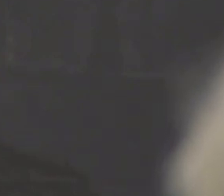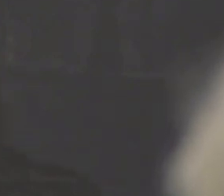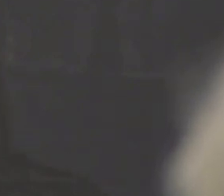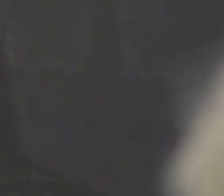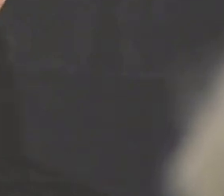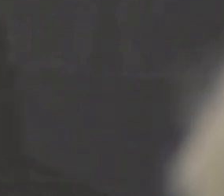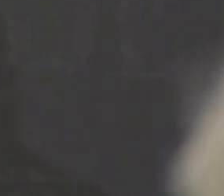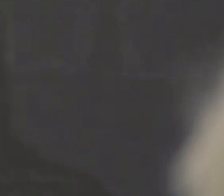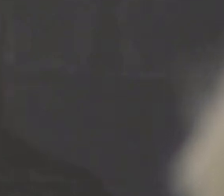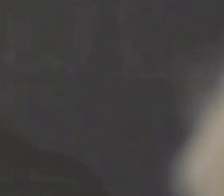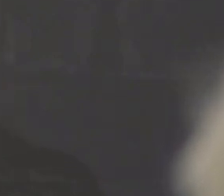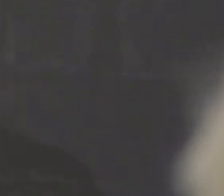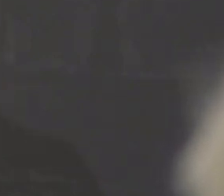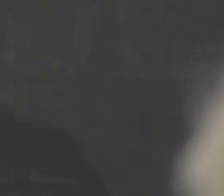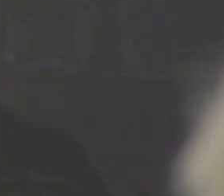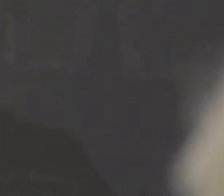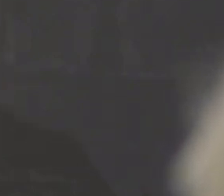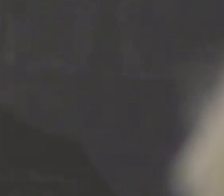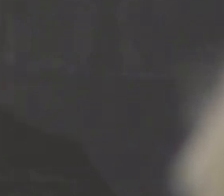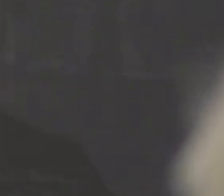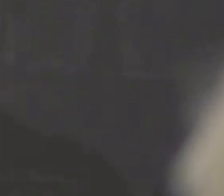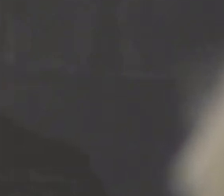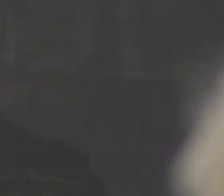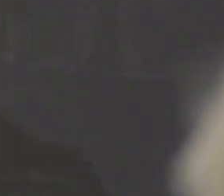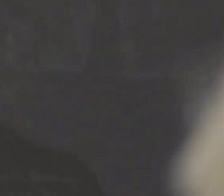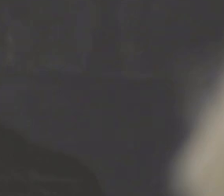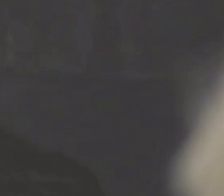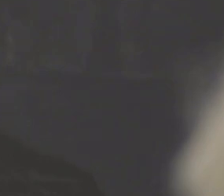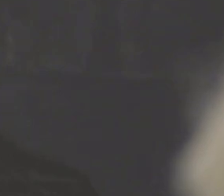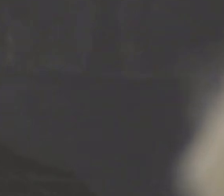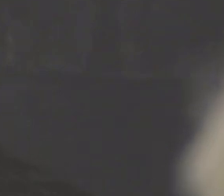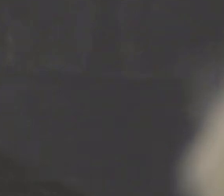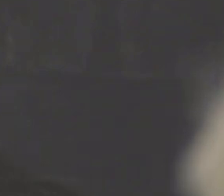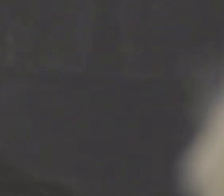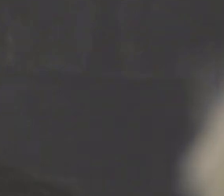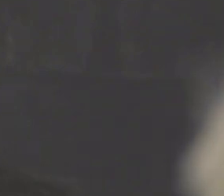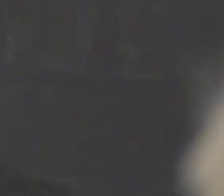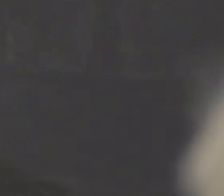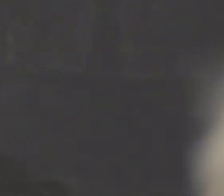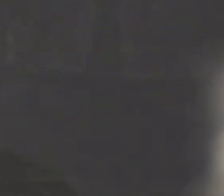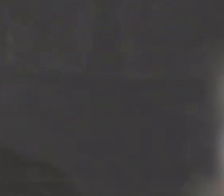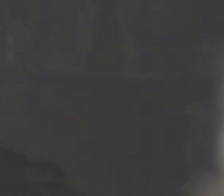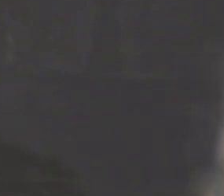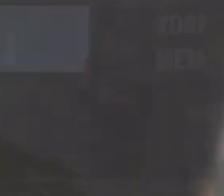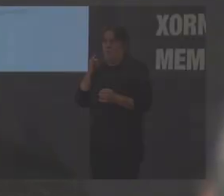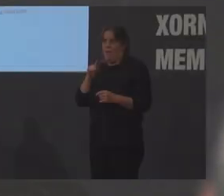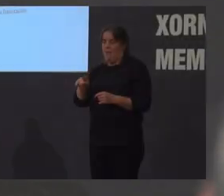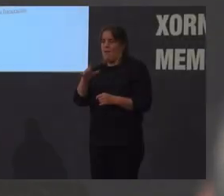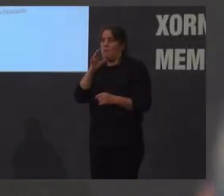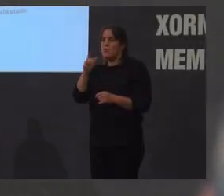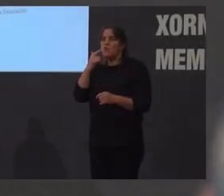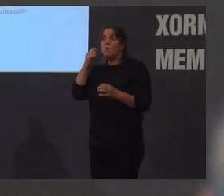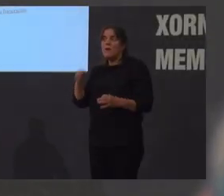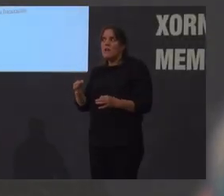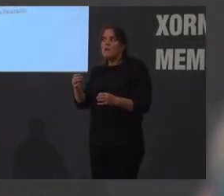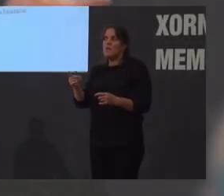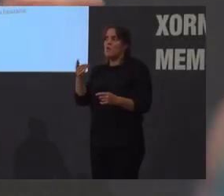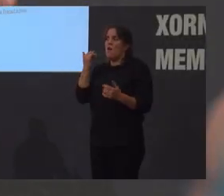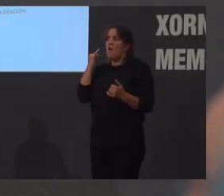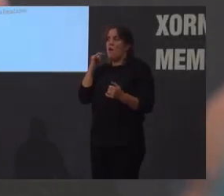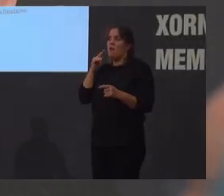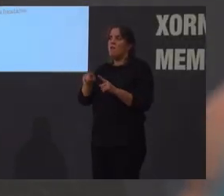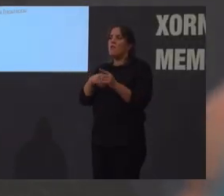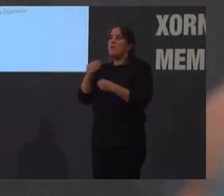que pudiera llegar a hacer. O sea, vieron en peligro el statu quo que tenían. Y como vieron en peligro ese statu quo, de hecho,